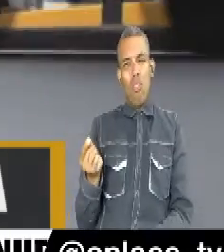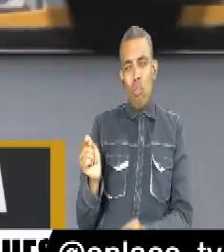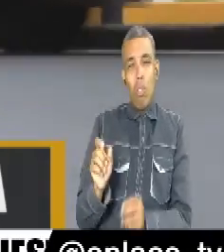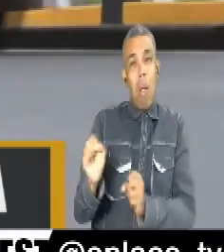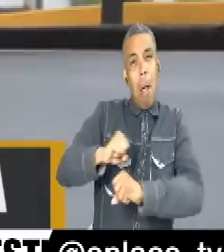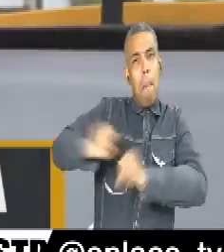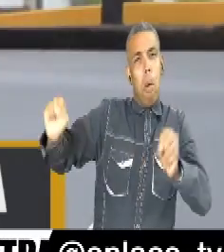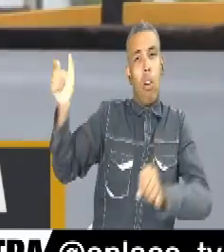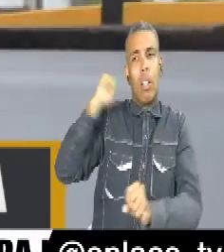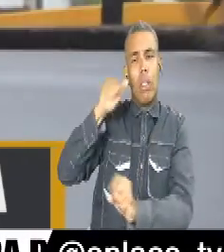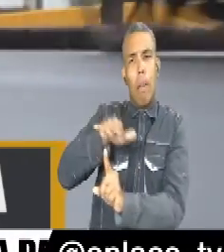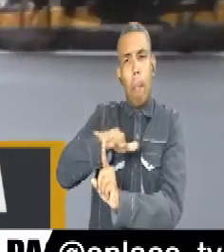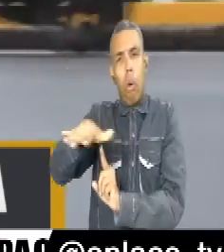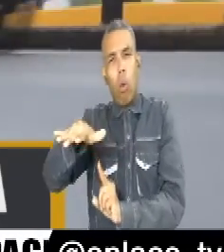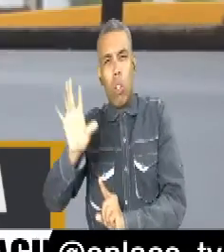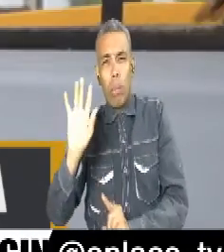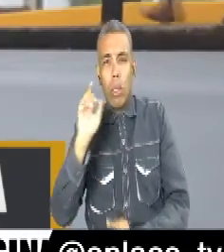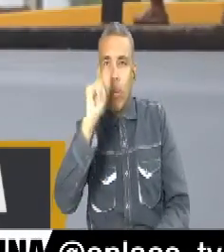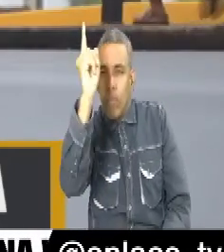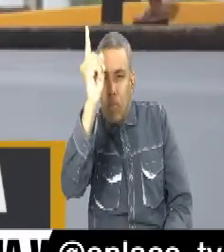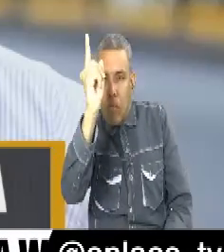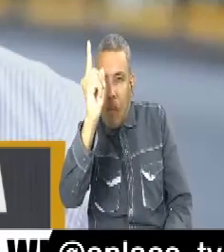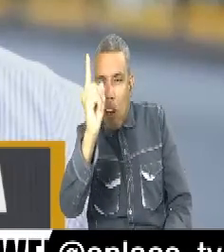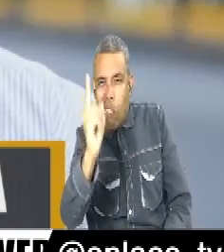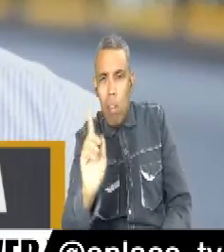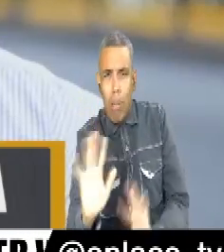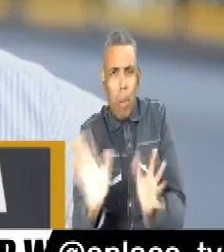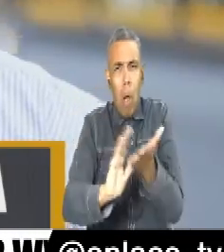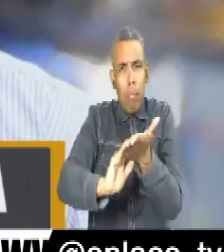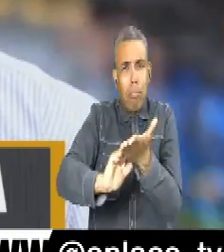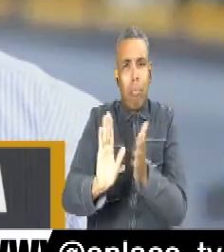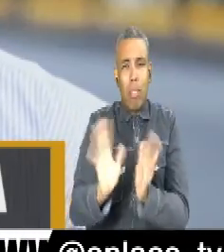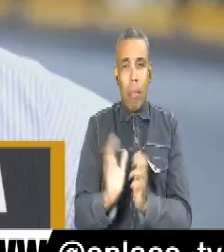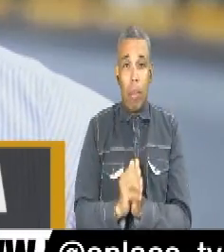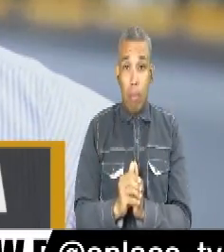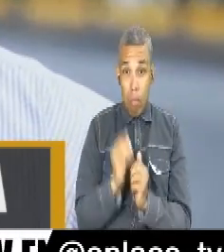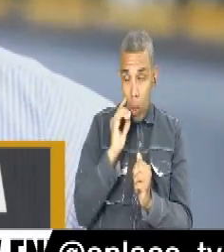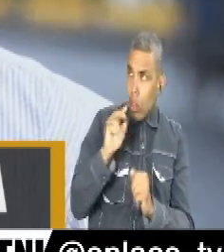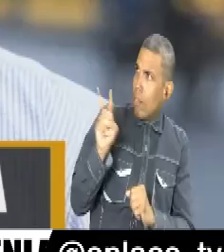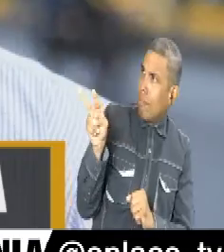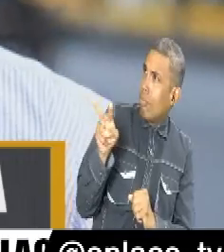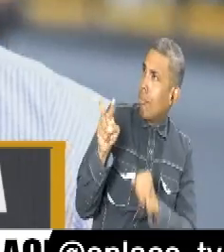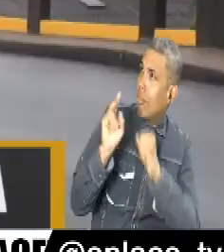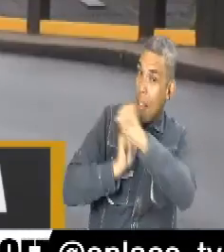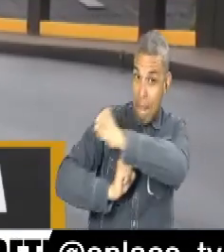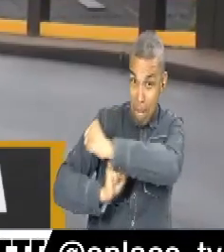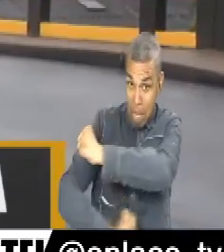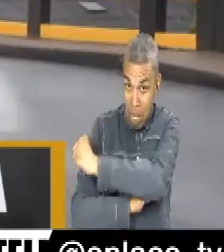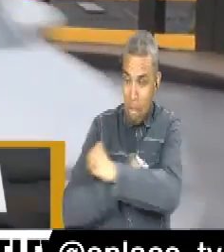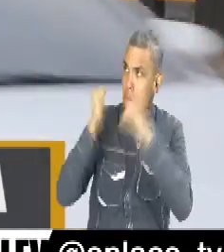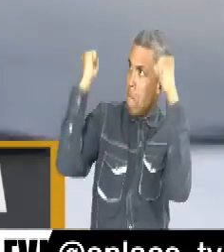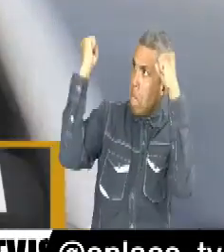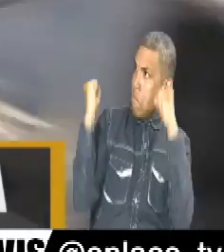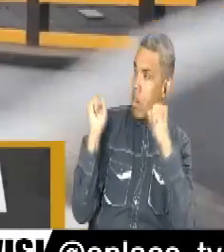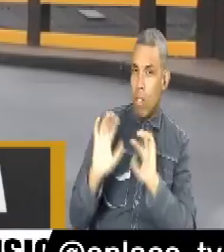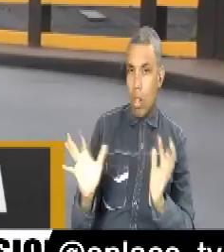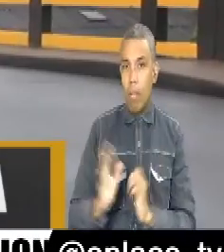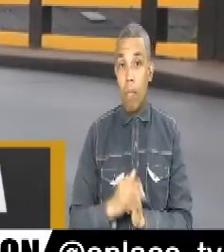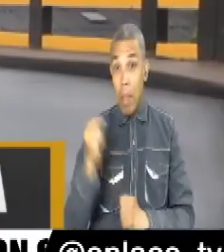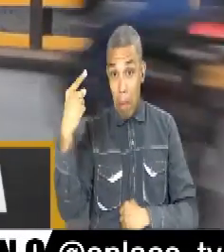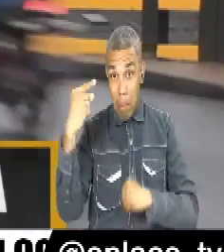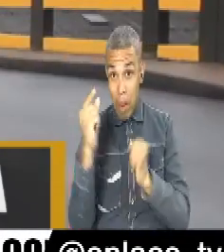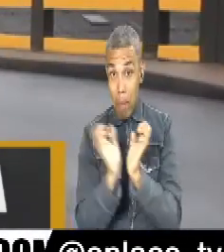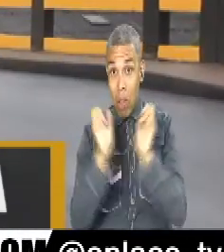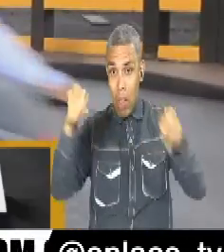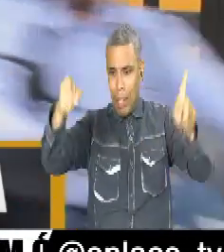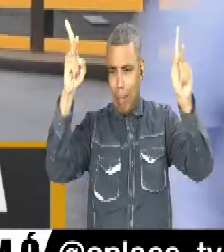sin embargo nosotros seguiremos observando los movimientos del puente, en este momento no tiene ninguna situación crítica. La movilidad por este puente es normal, aunque